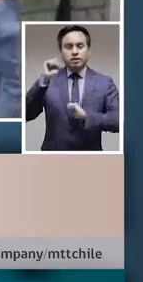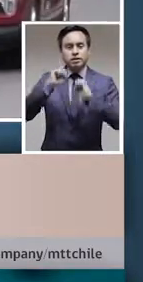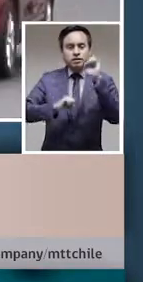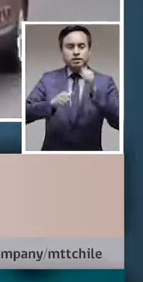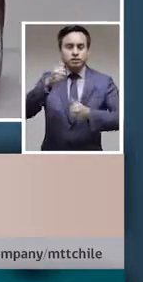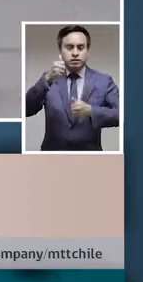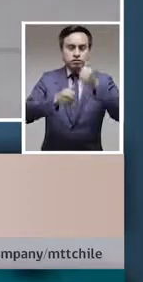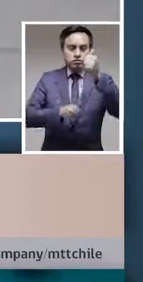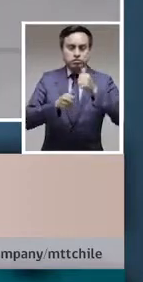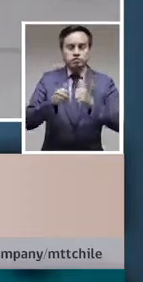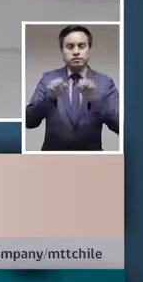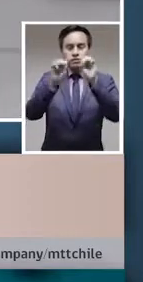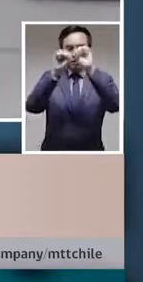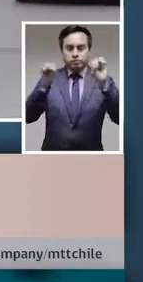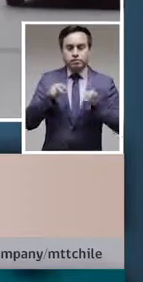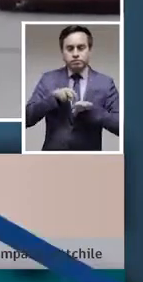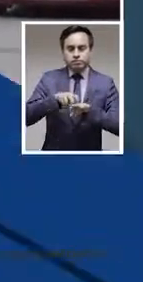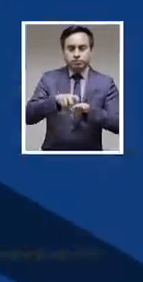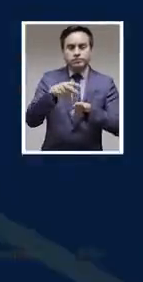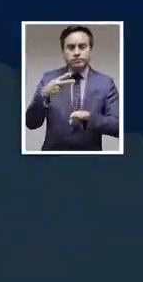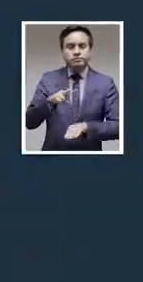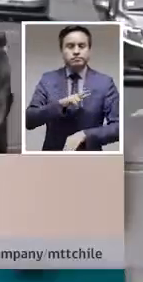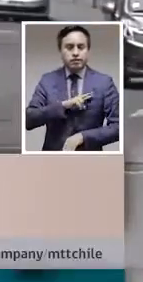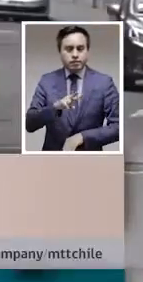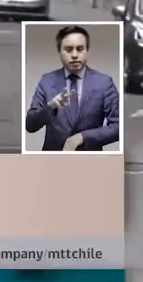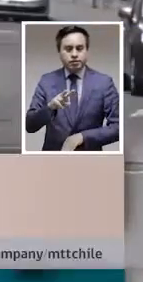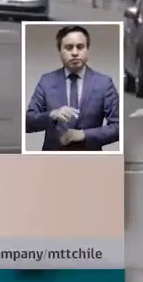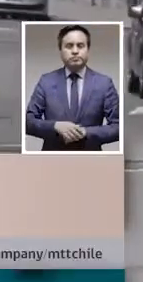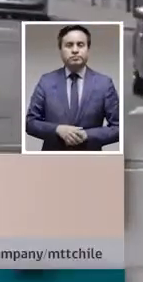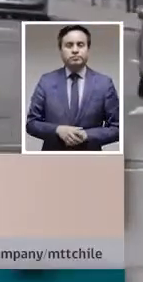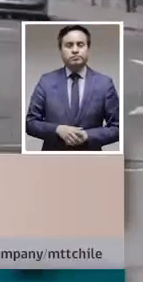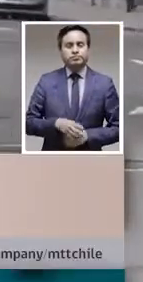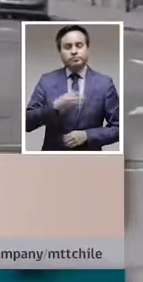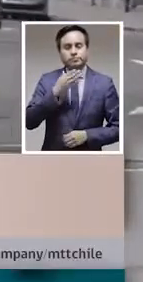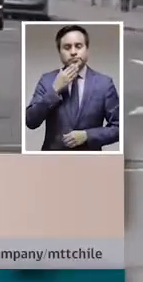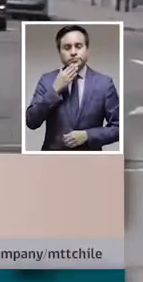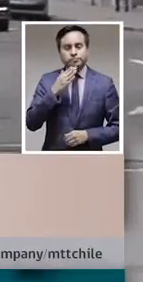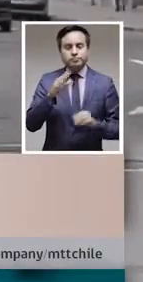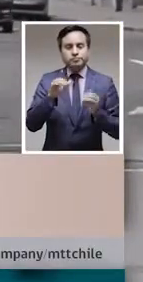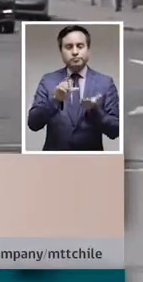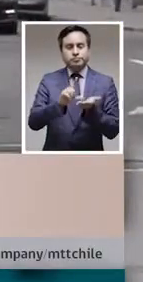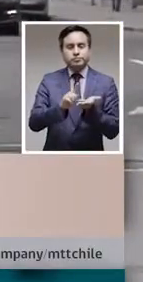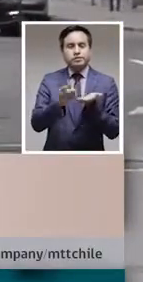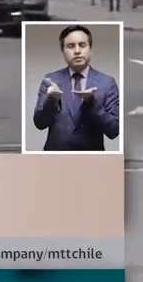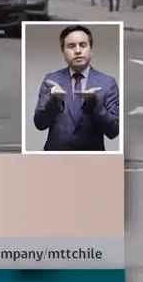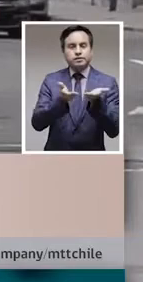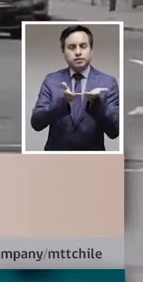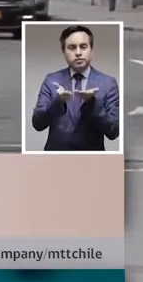licitación el sistema de transporte público de Valparaíso. En las zonas de servicio de buses